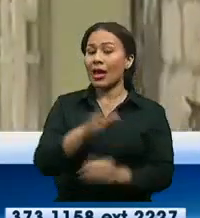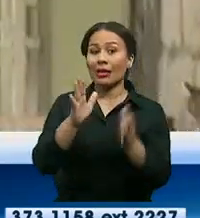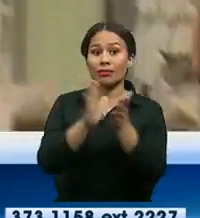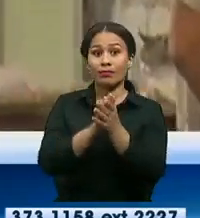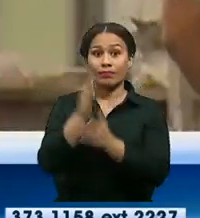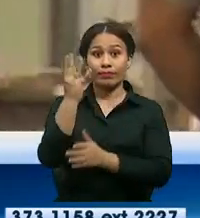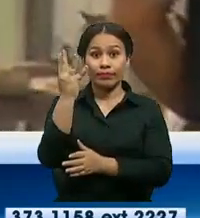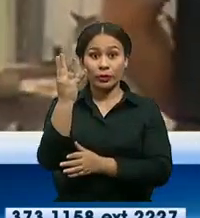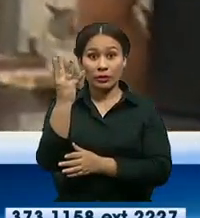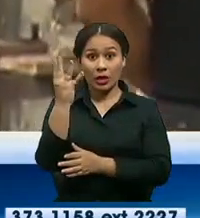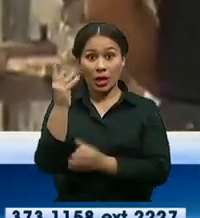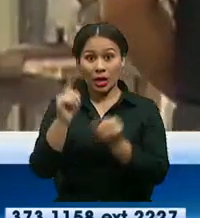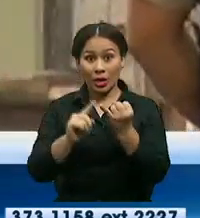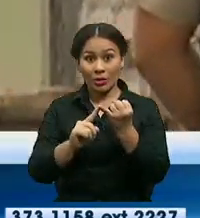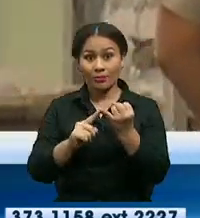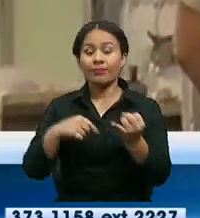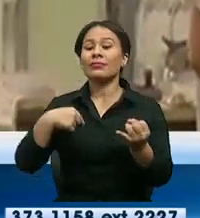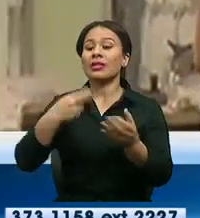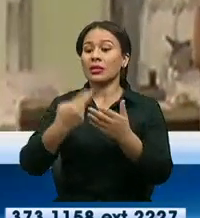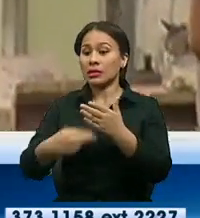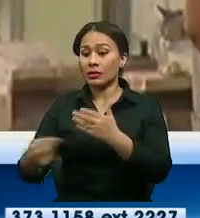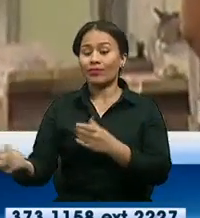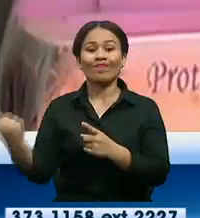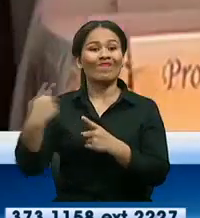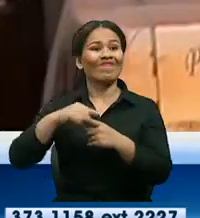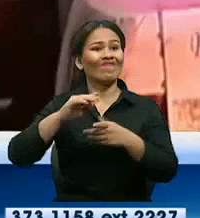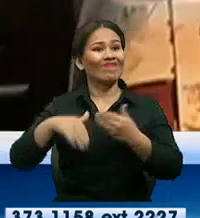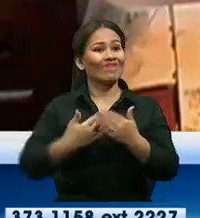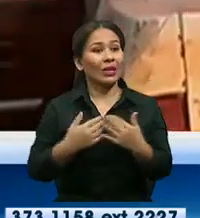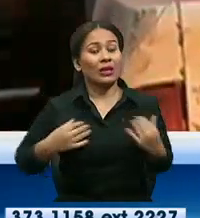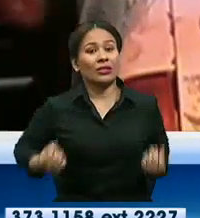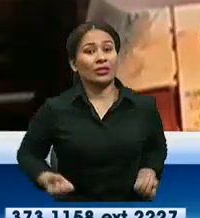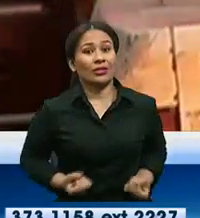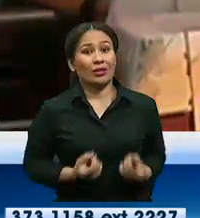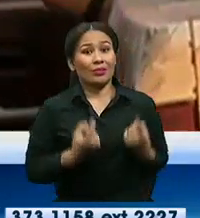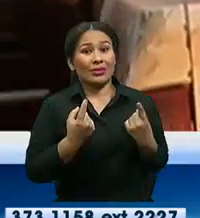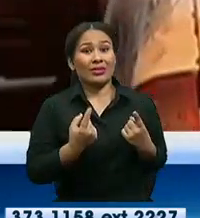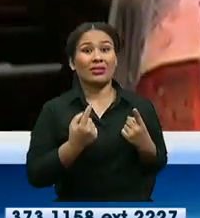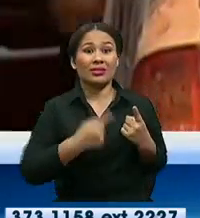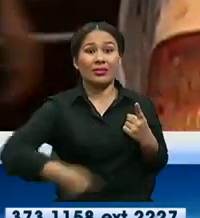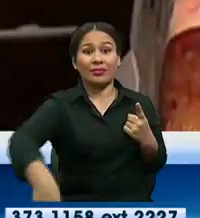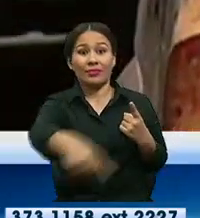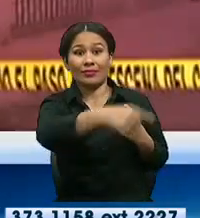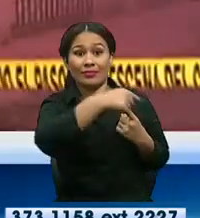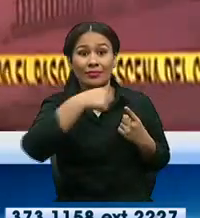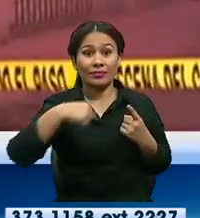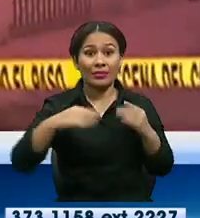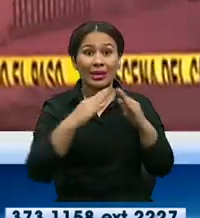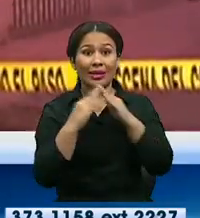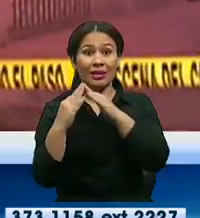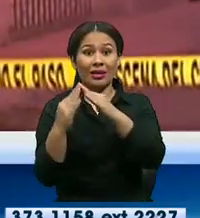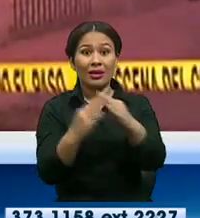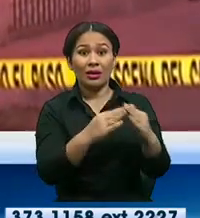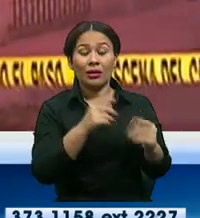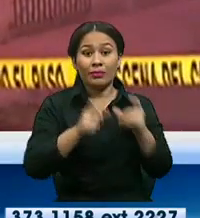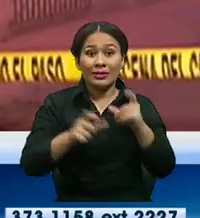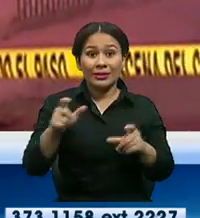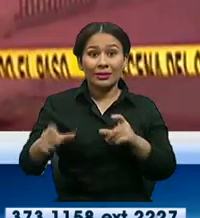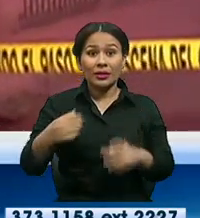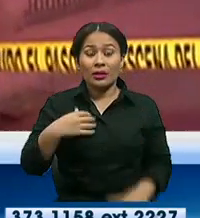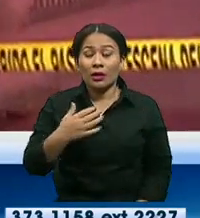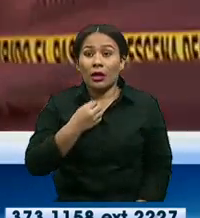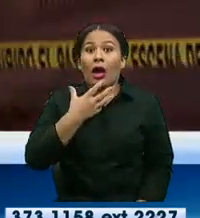a finales de noviembre, cuando el hecho generó sorpresa entre los habitantes de la zona y además de dejar atónita a toda